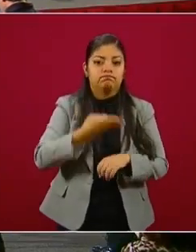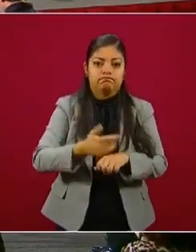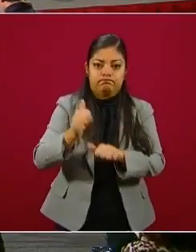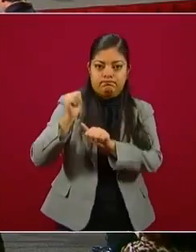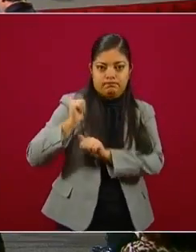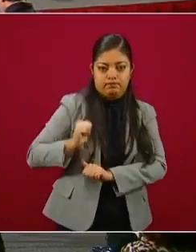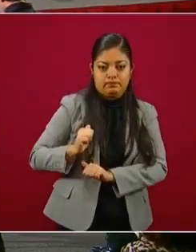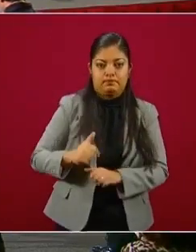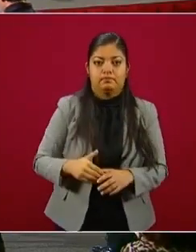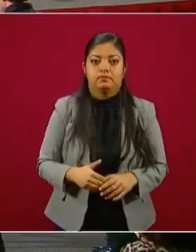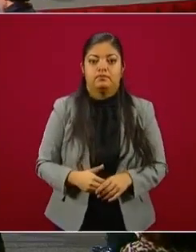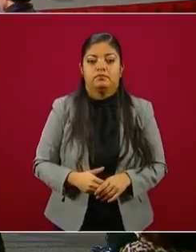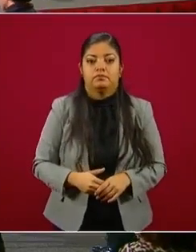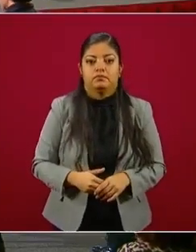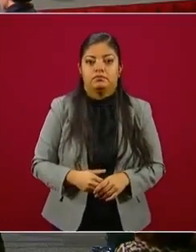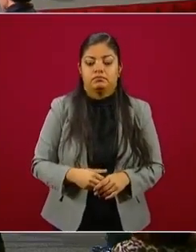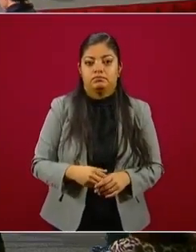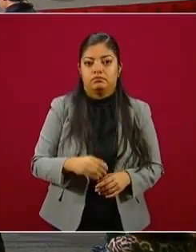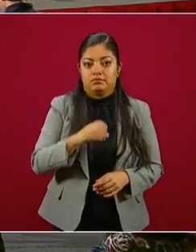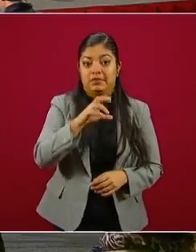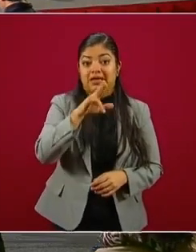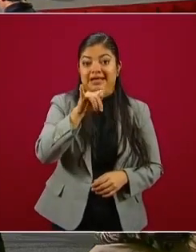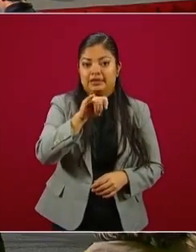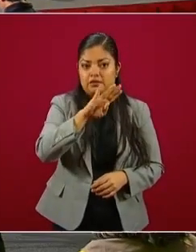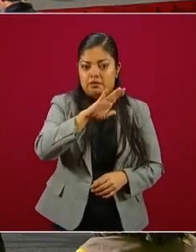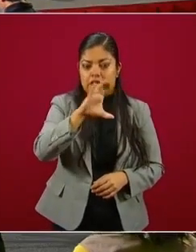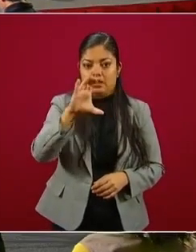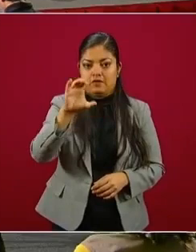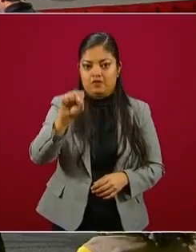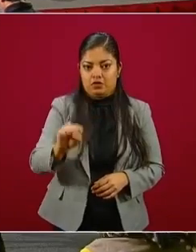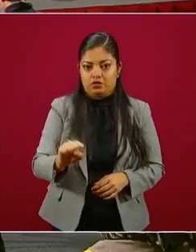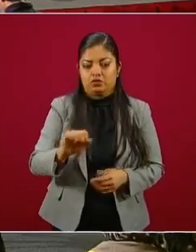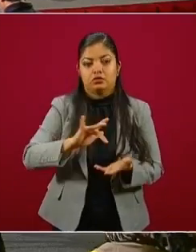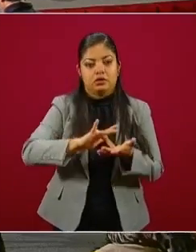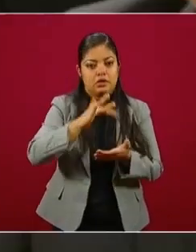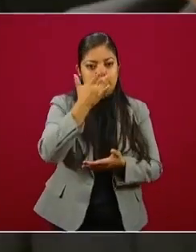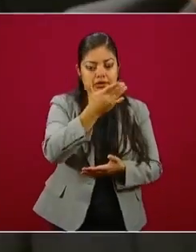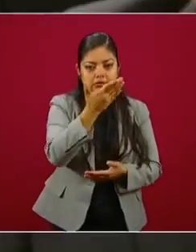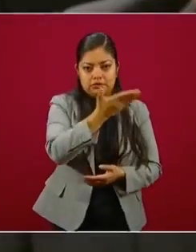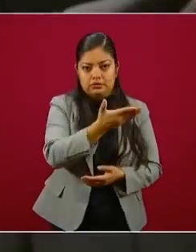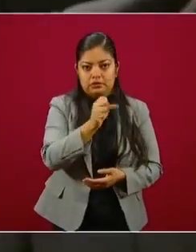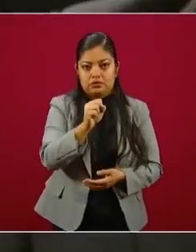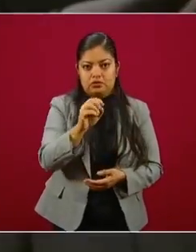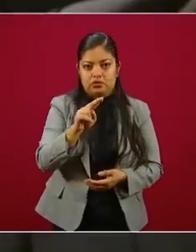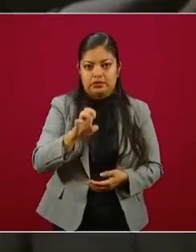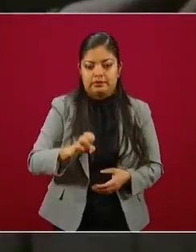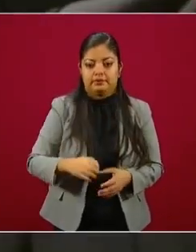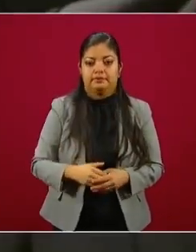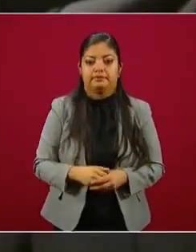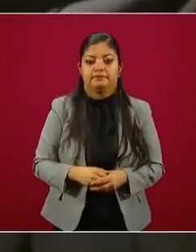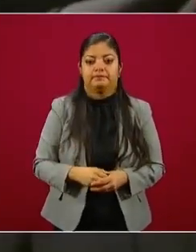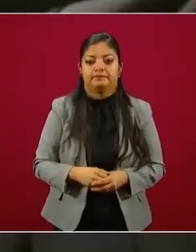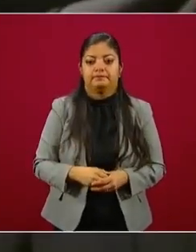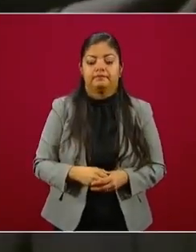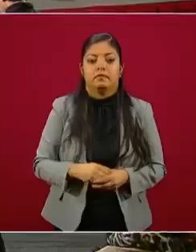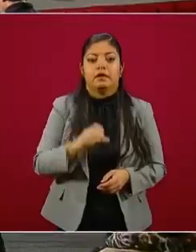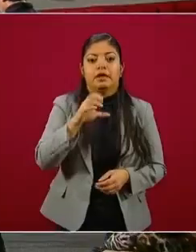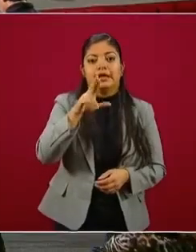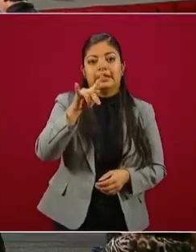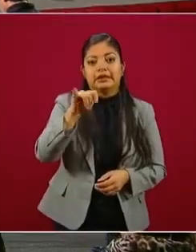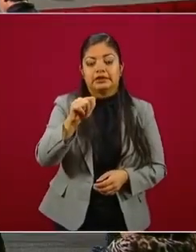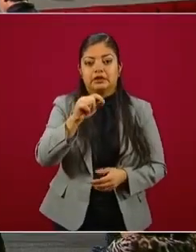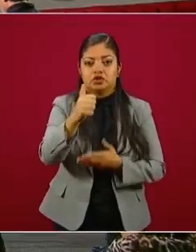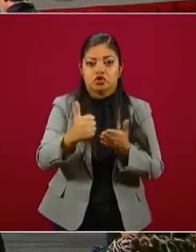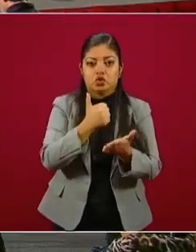responsable del CRIT Baja California Sur. Muchísimas gracias, Zoé. El CRIT Ciudad de